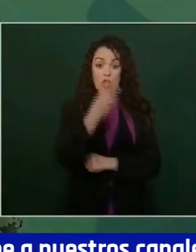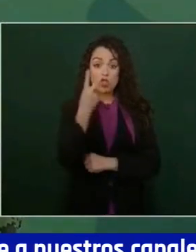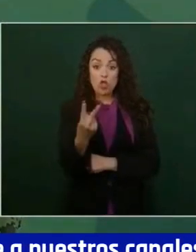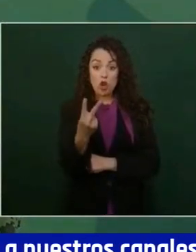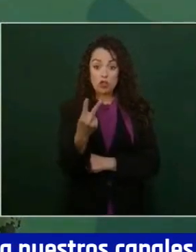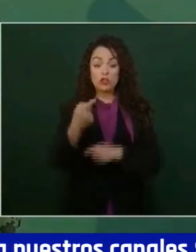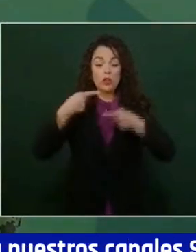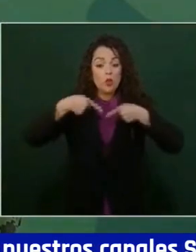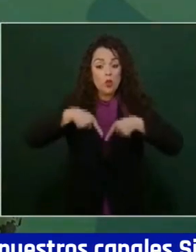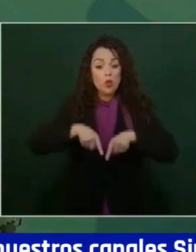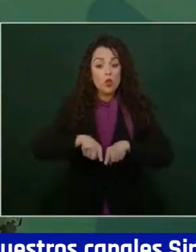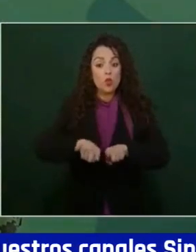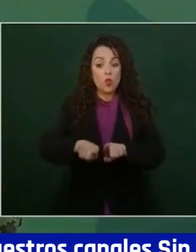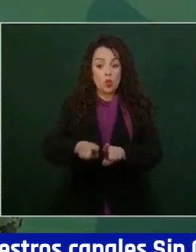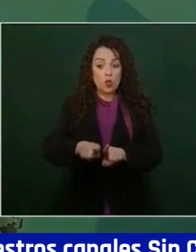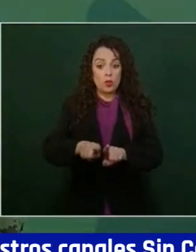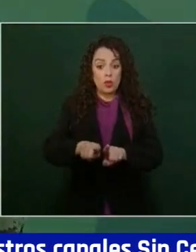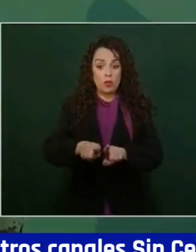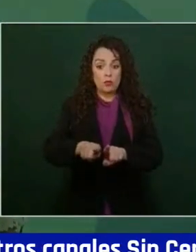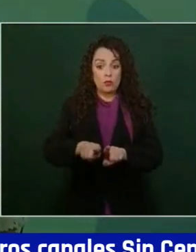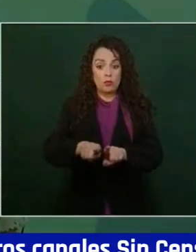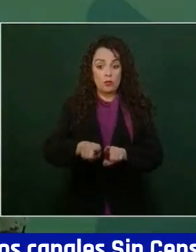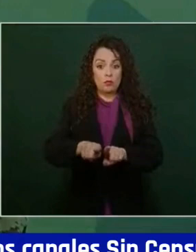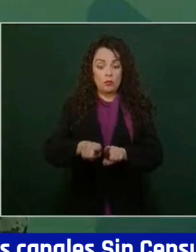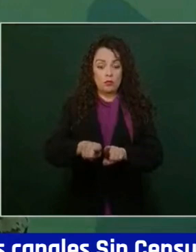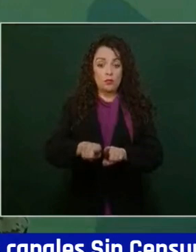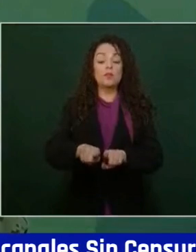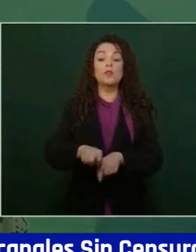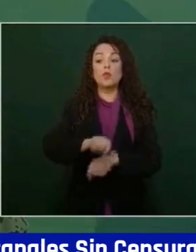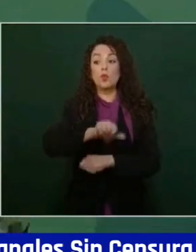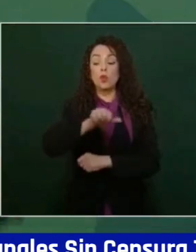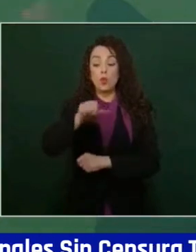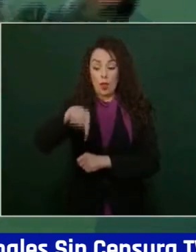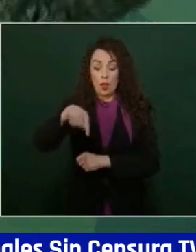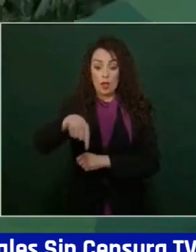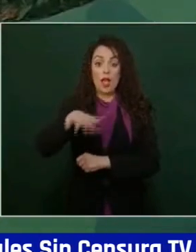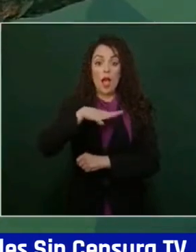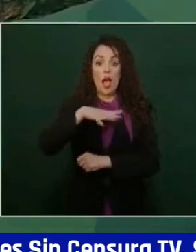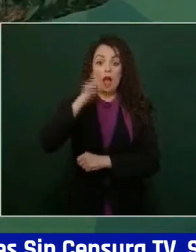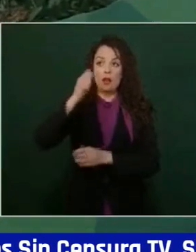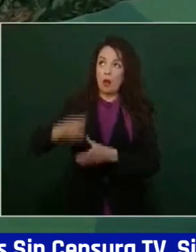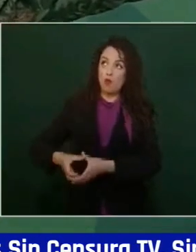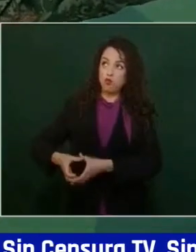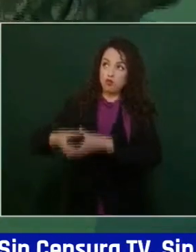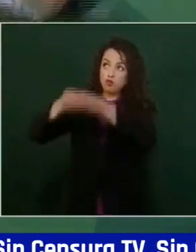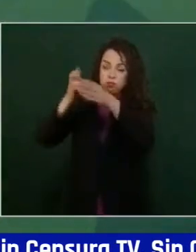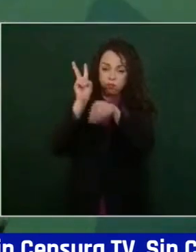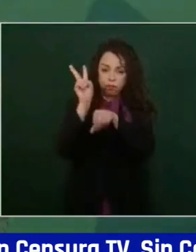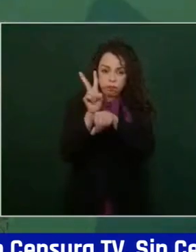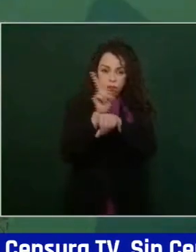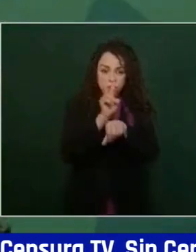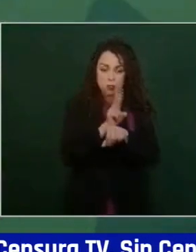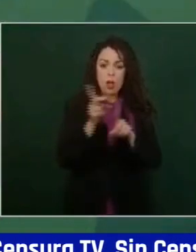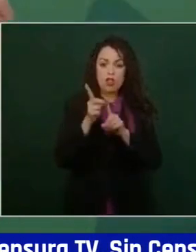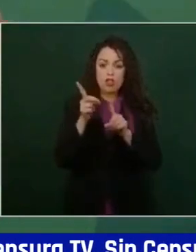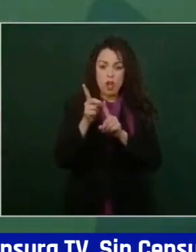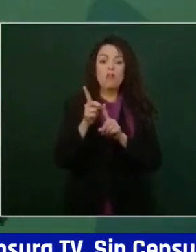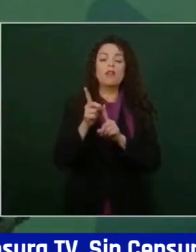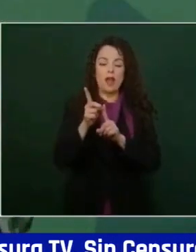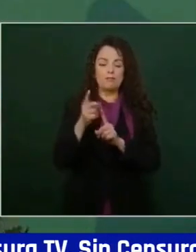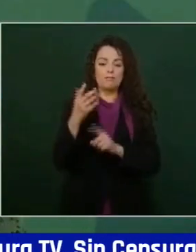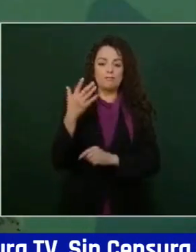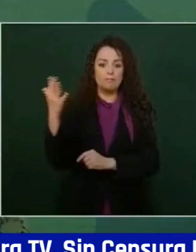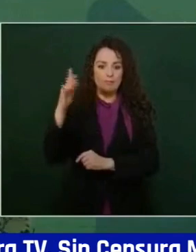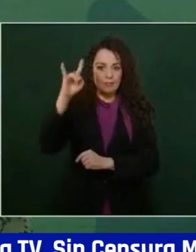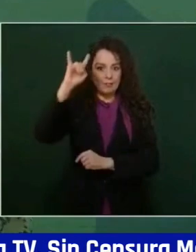simultáneas en toda condición de visibilidad. El aeropuerto tiene su torre de control principal, que está a mano izquierda, y nos